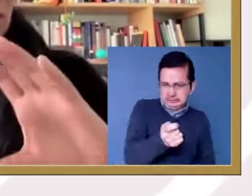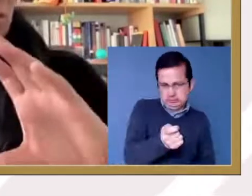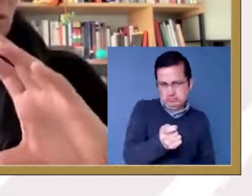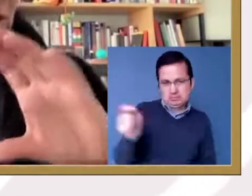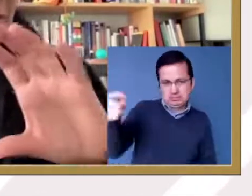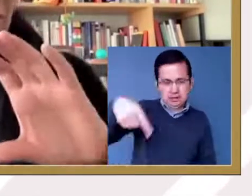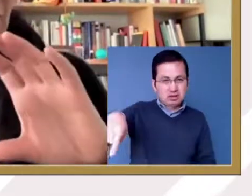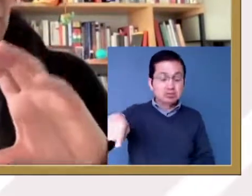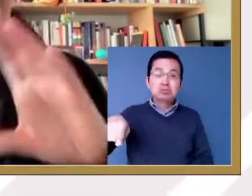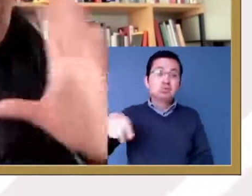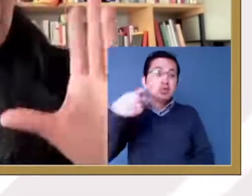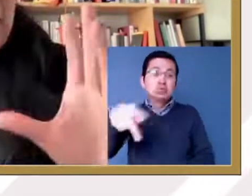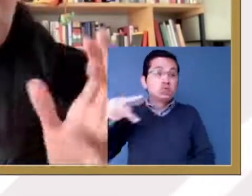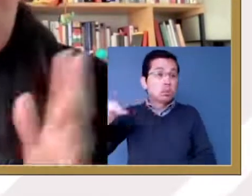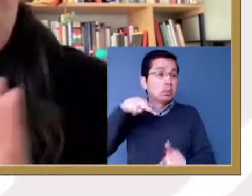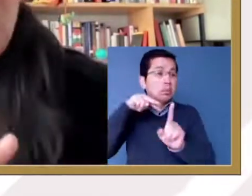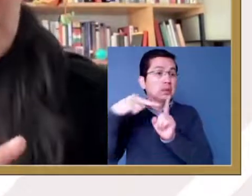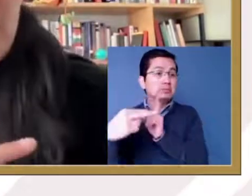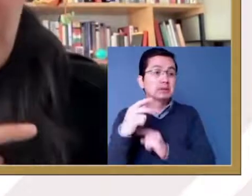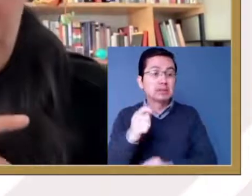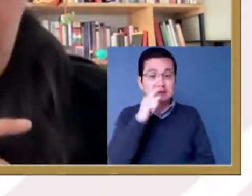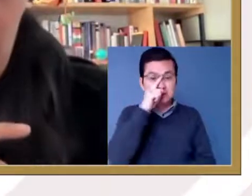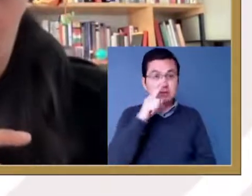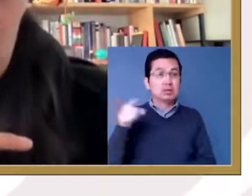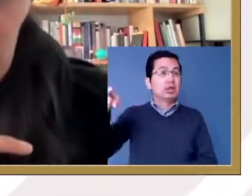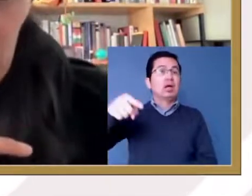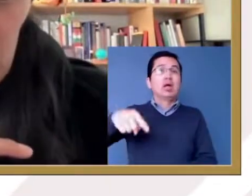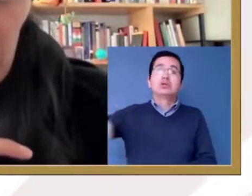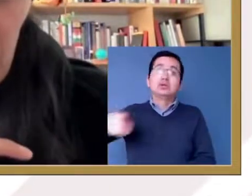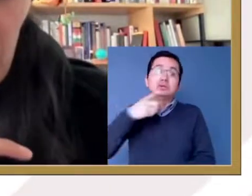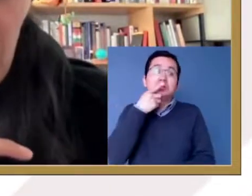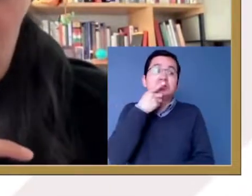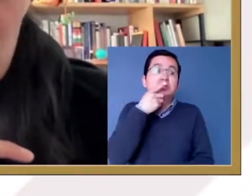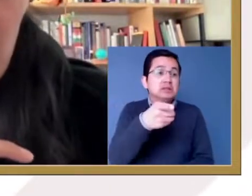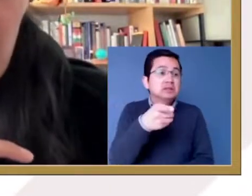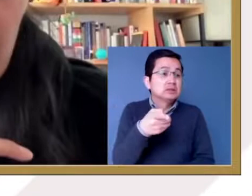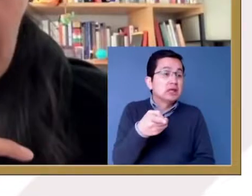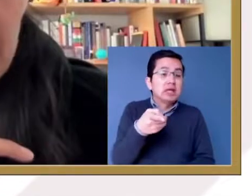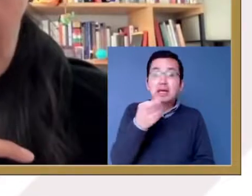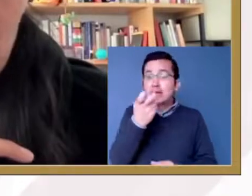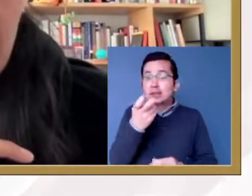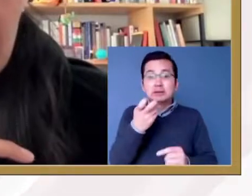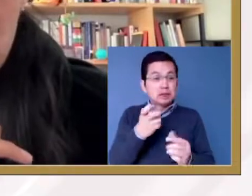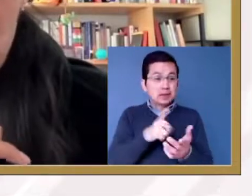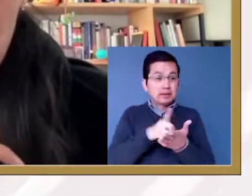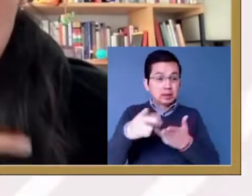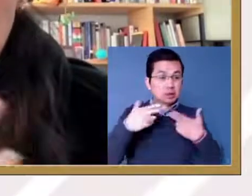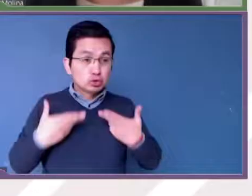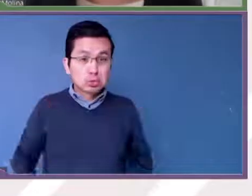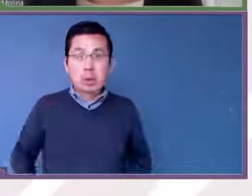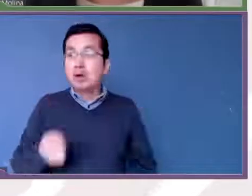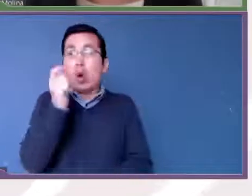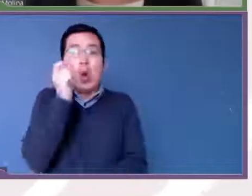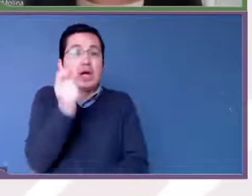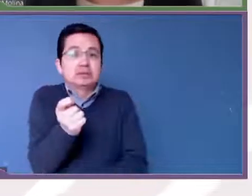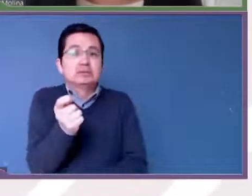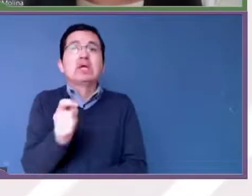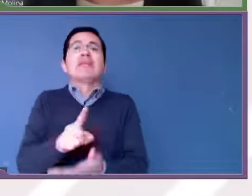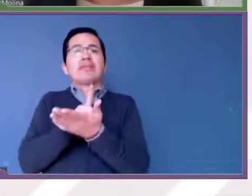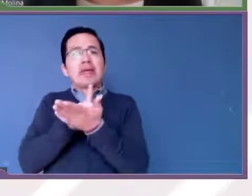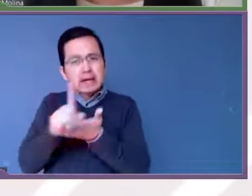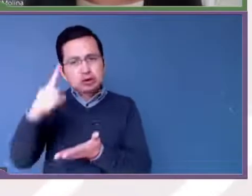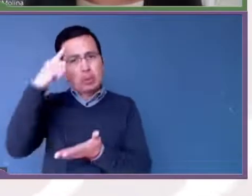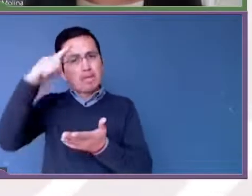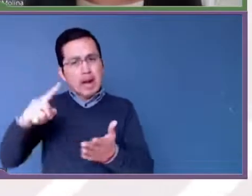un dato muy, pues la asociación más grande en los datos agregados es con derechos de los ciudadanos. Y